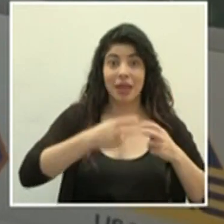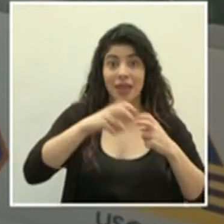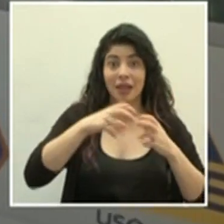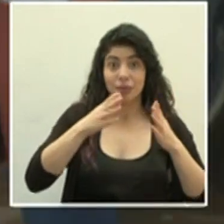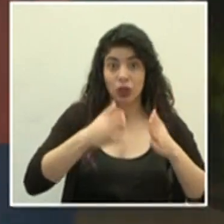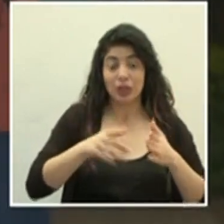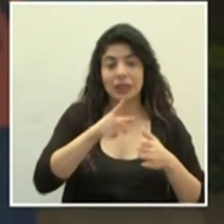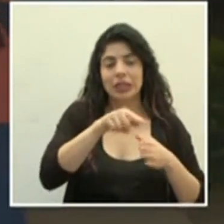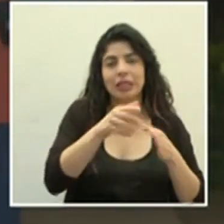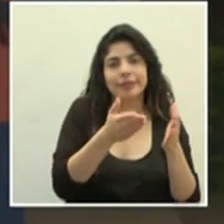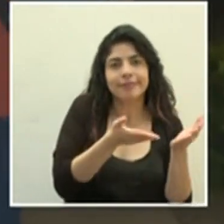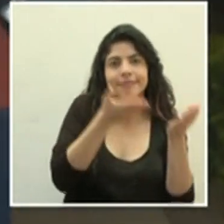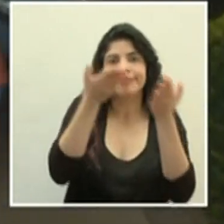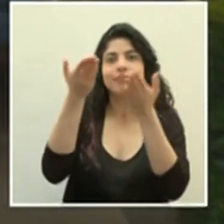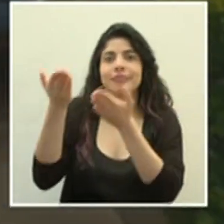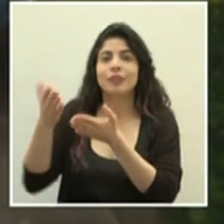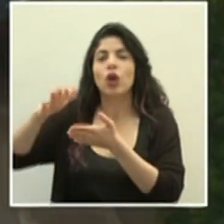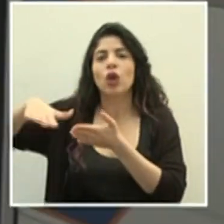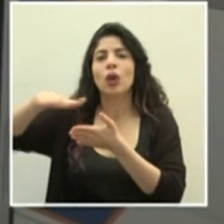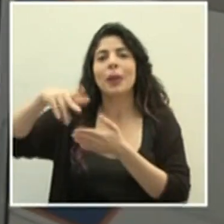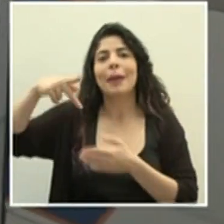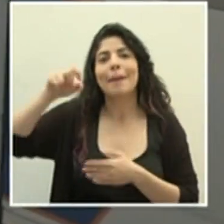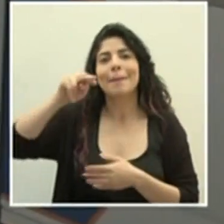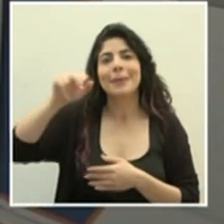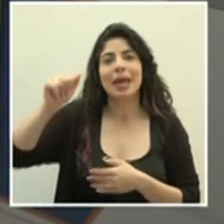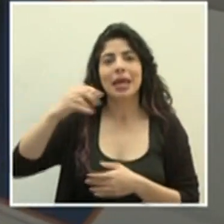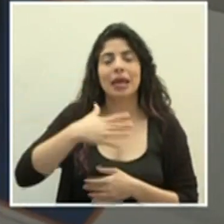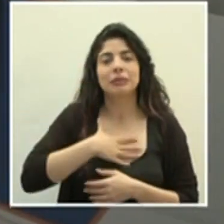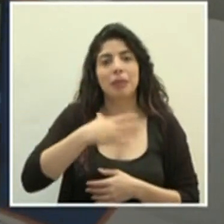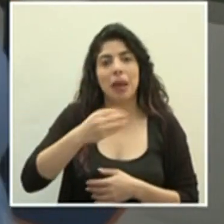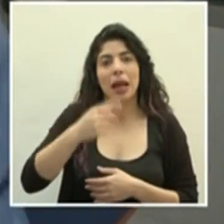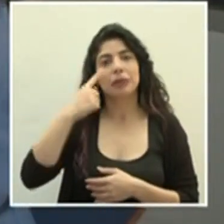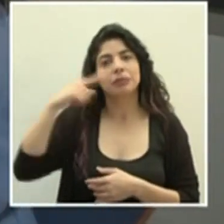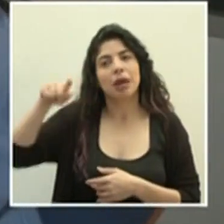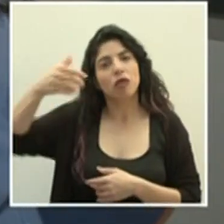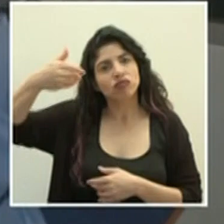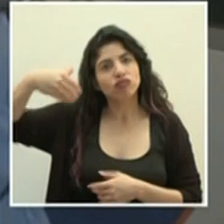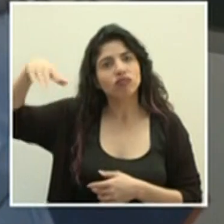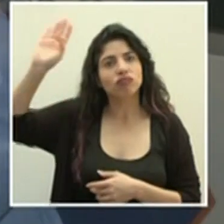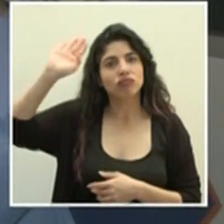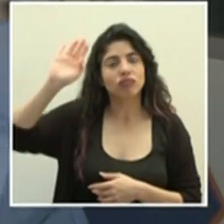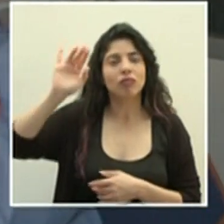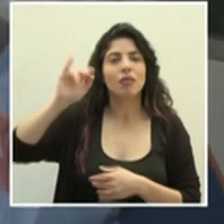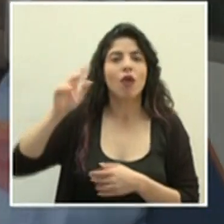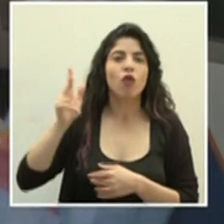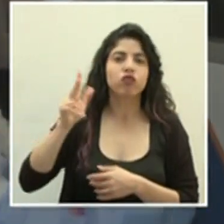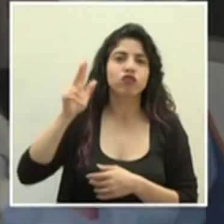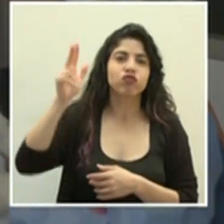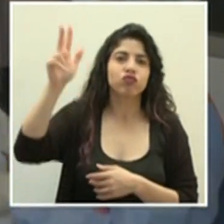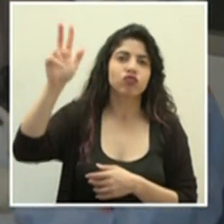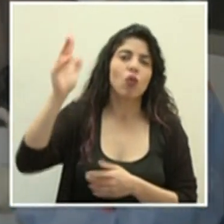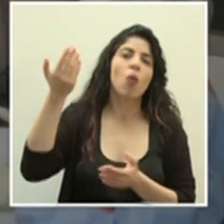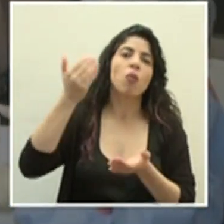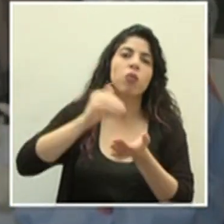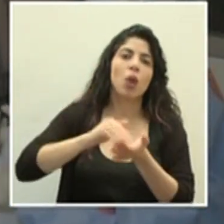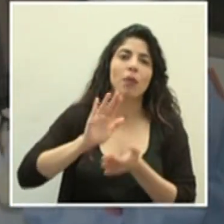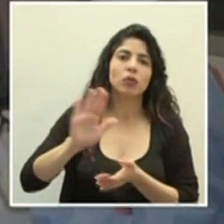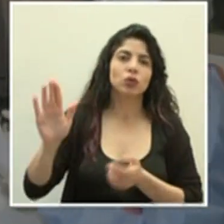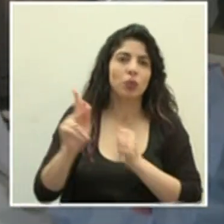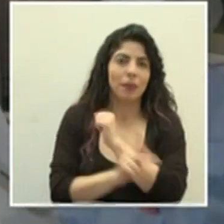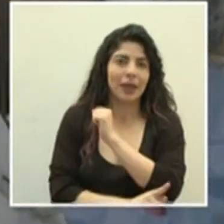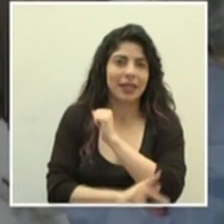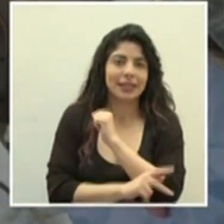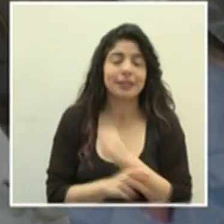llevados también al sector de Peñas Blancas para que pudiesen proseguir su viaje hasta sus respectivos